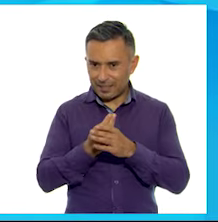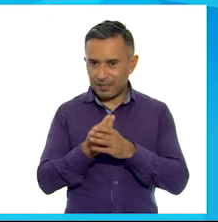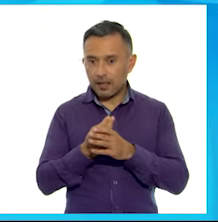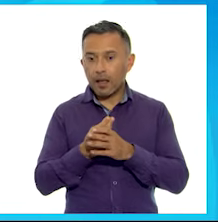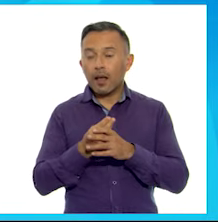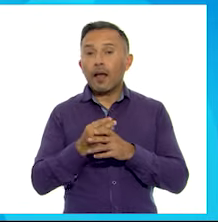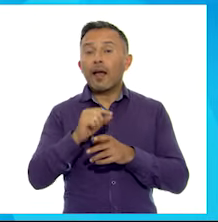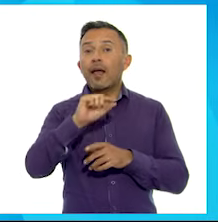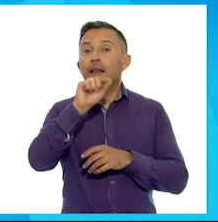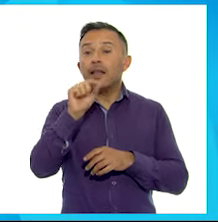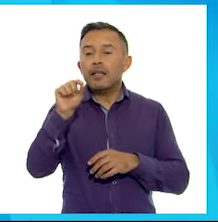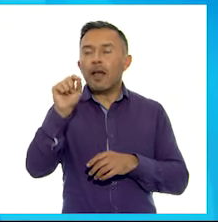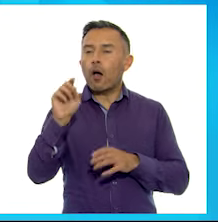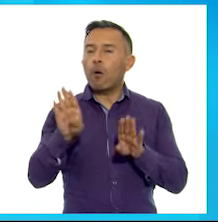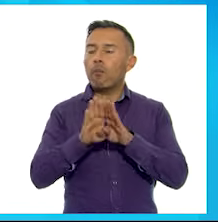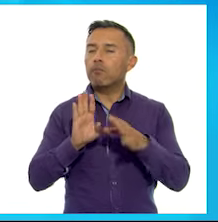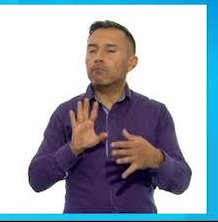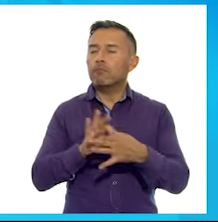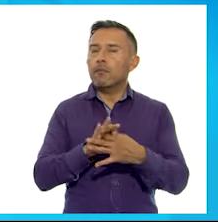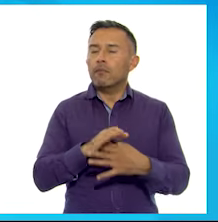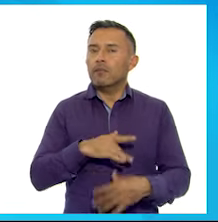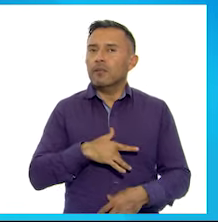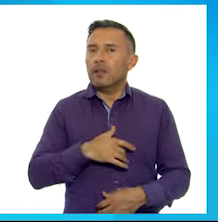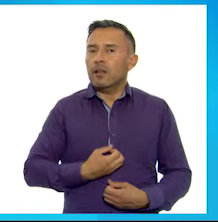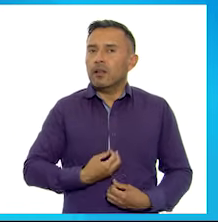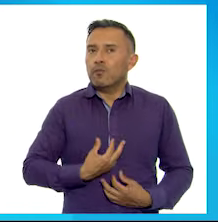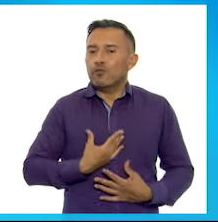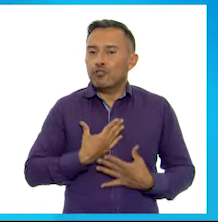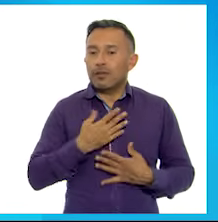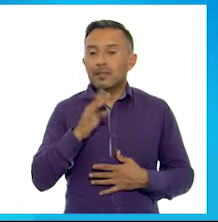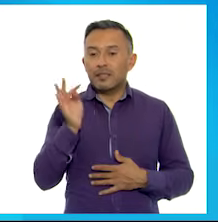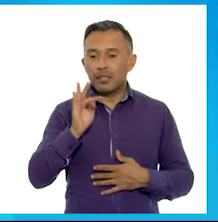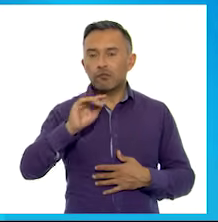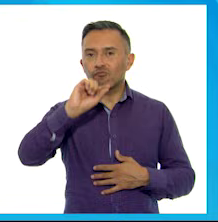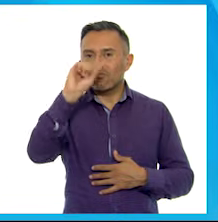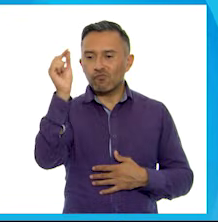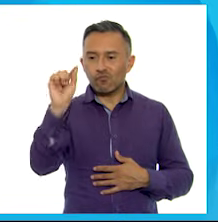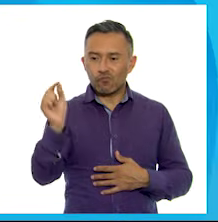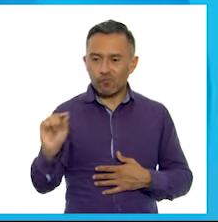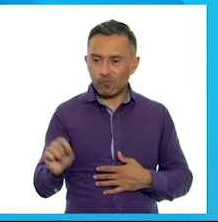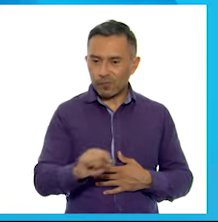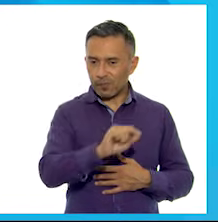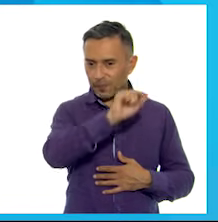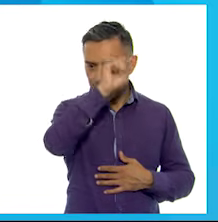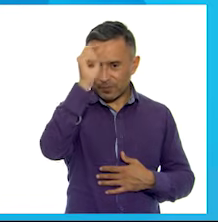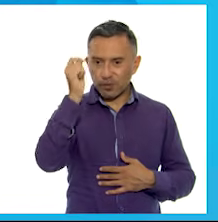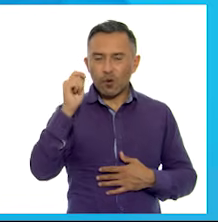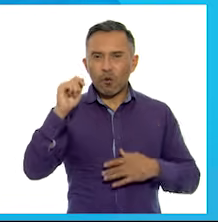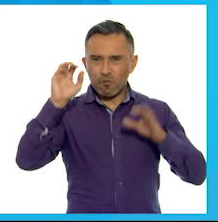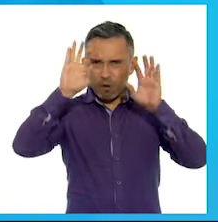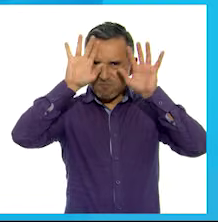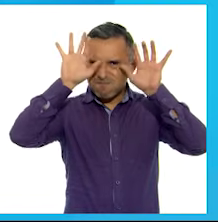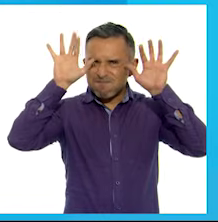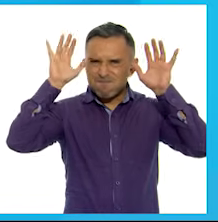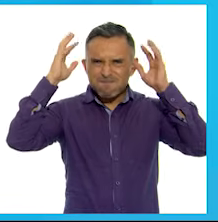transmiten emociones. Si nosotros hacemos unas líneas onduladas, vamos a tener un león con una gran melena.